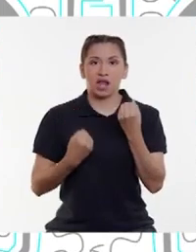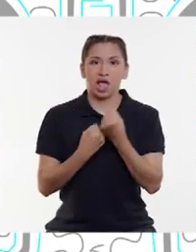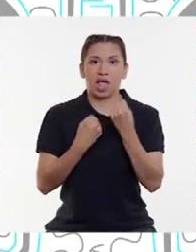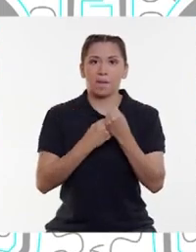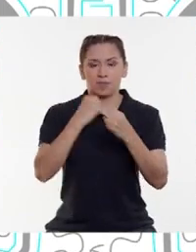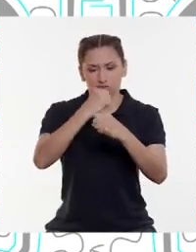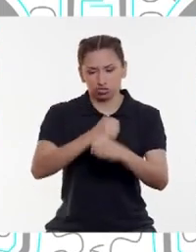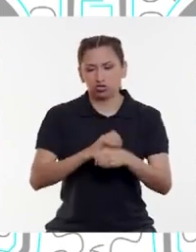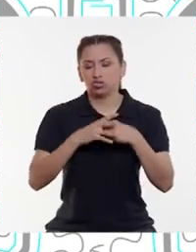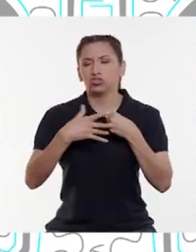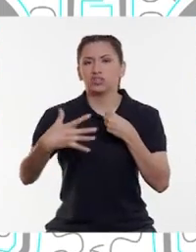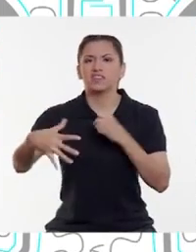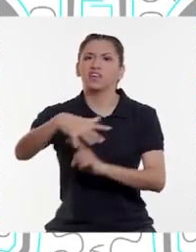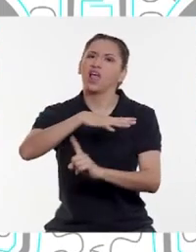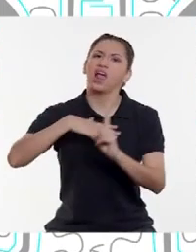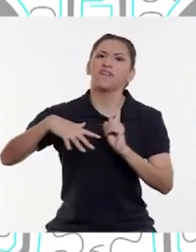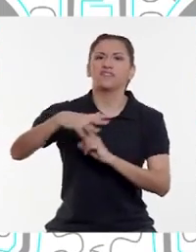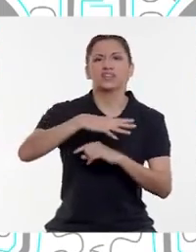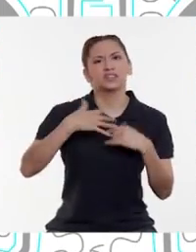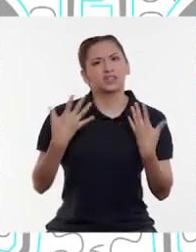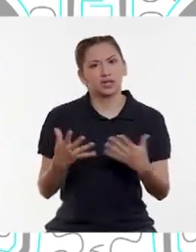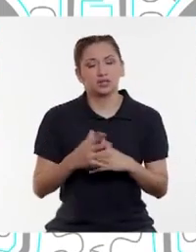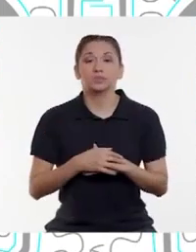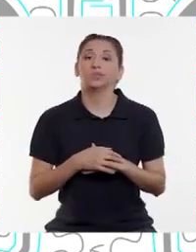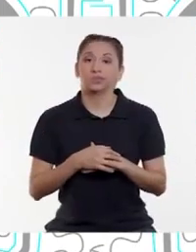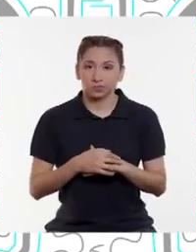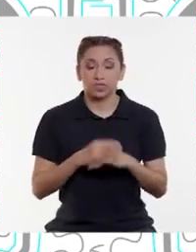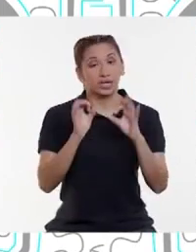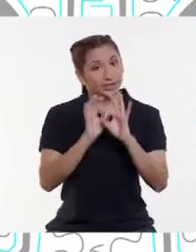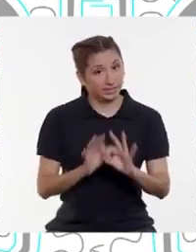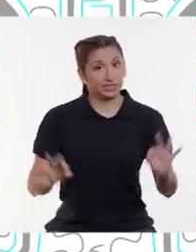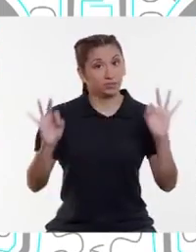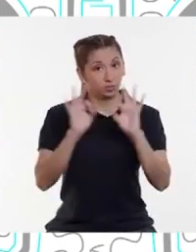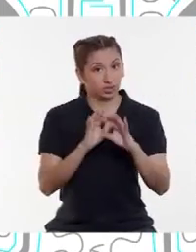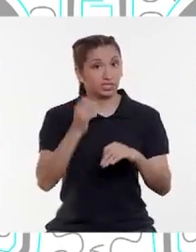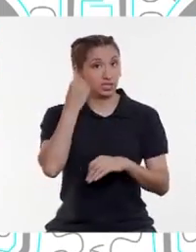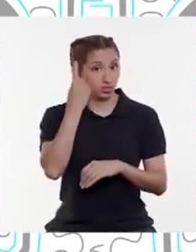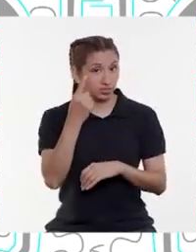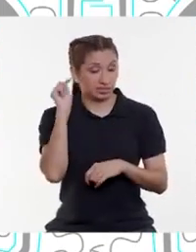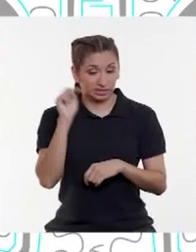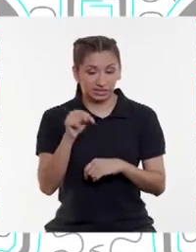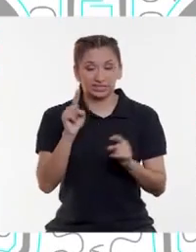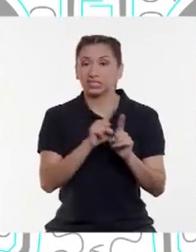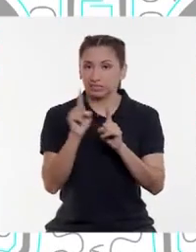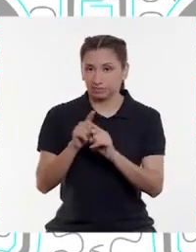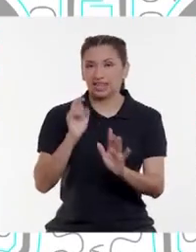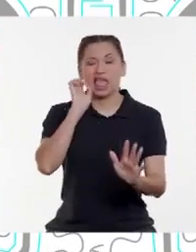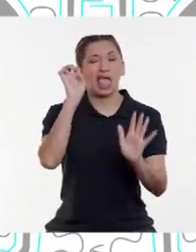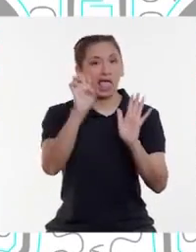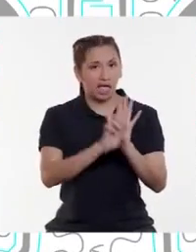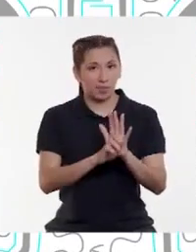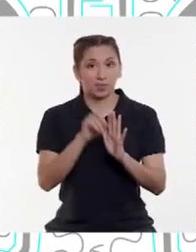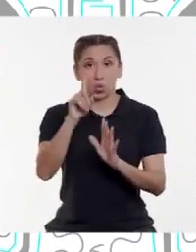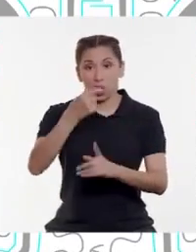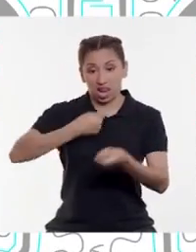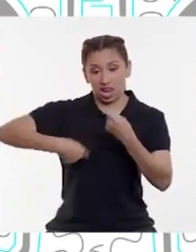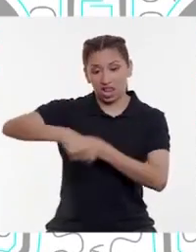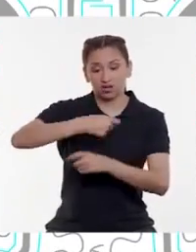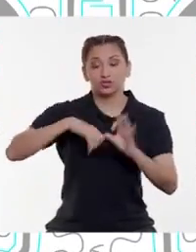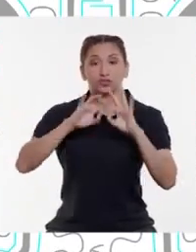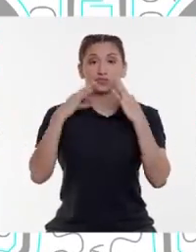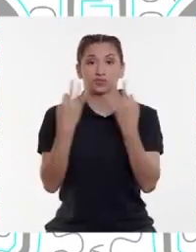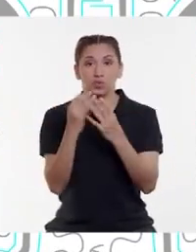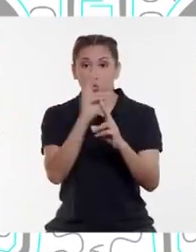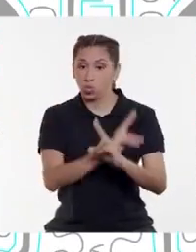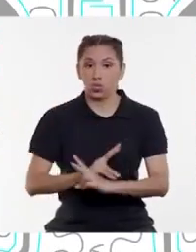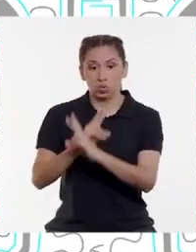la sostenibilidad ambiental? Es importante comprender esto también a partir de ejemplos. Un negocio familiar